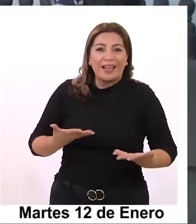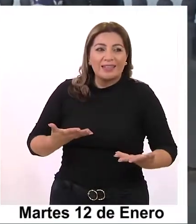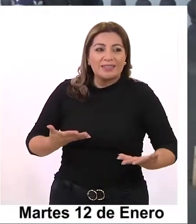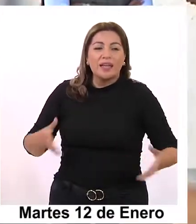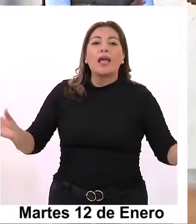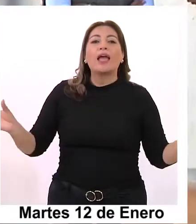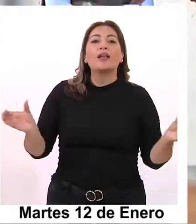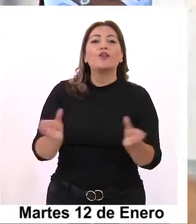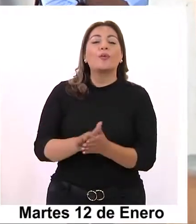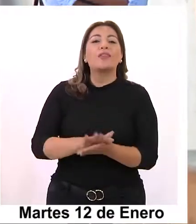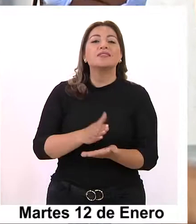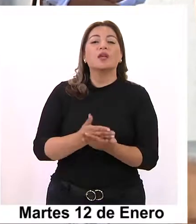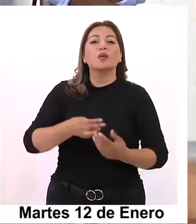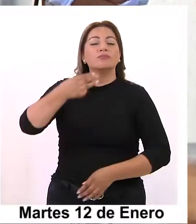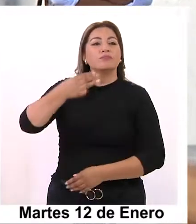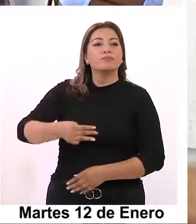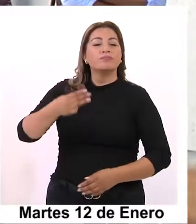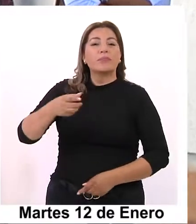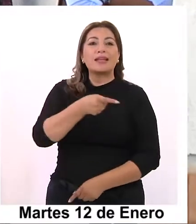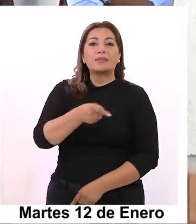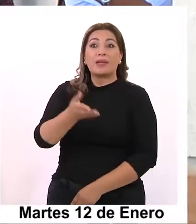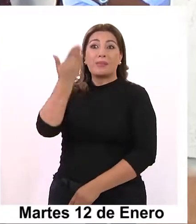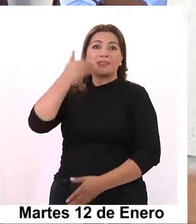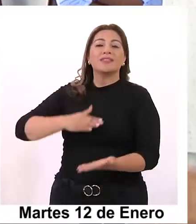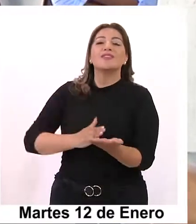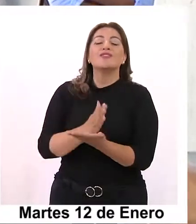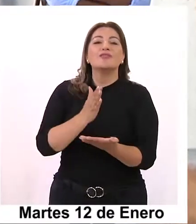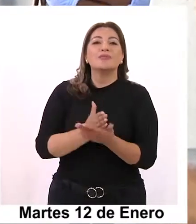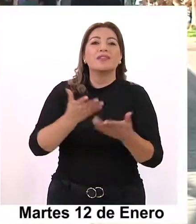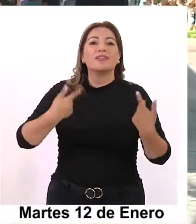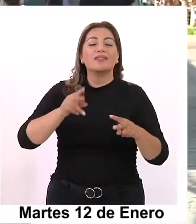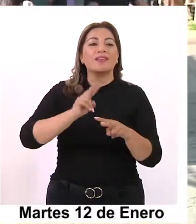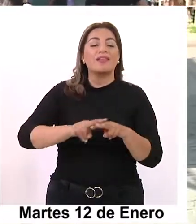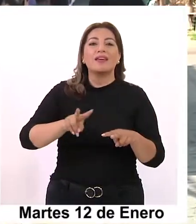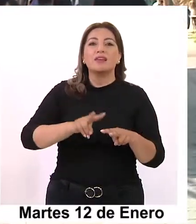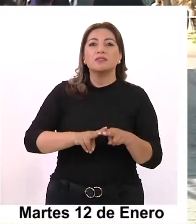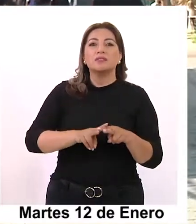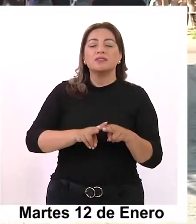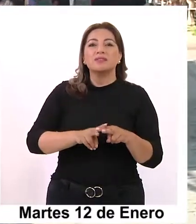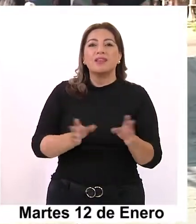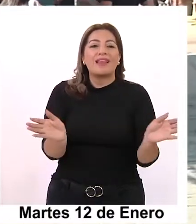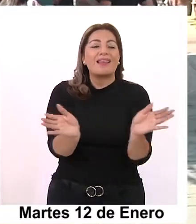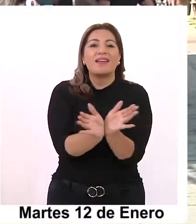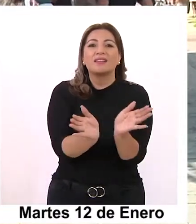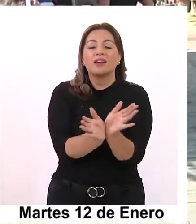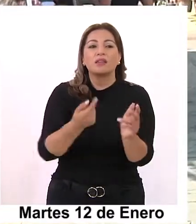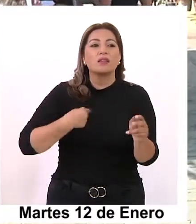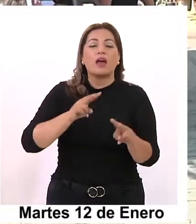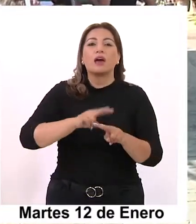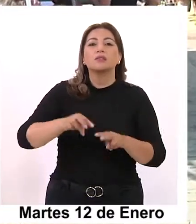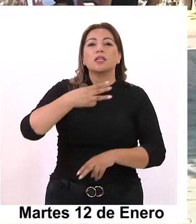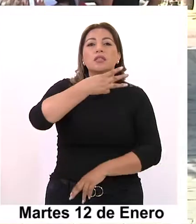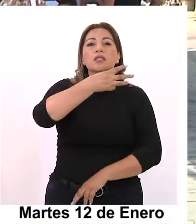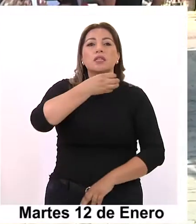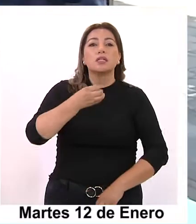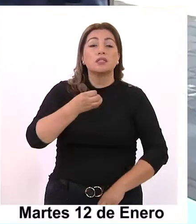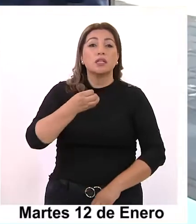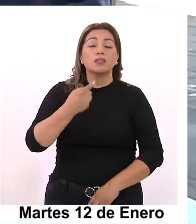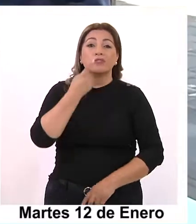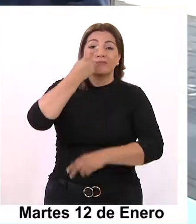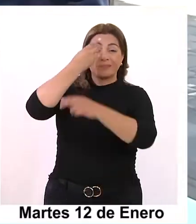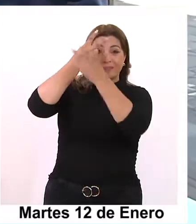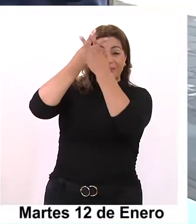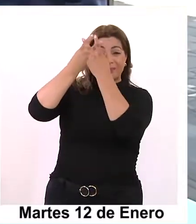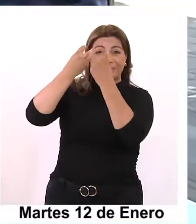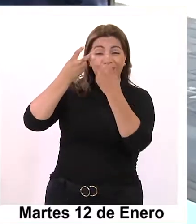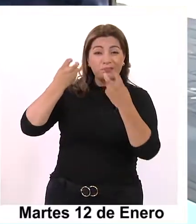que el equipo de salud municipal, desde la semana pasada, que se encuentra entre Riquelme y Orella, entregando 300 cupos para que la